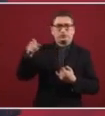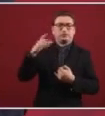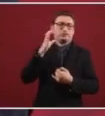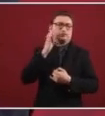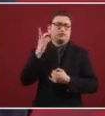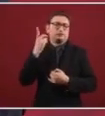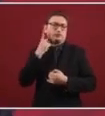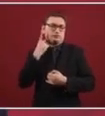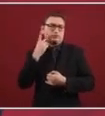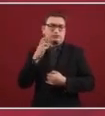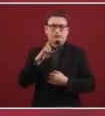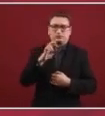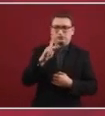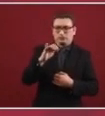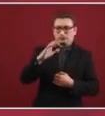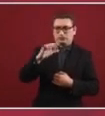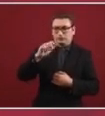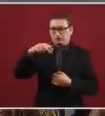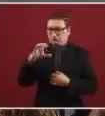Republicano como del Partido